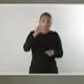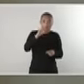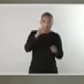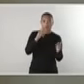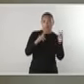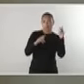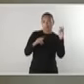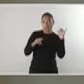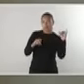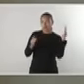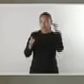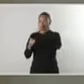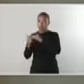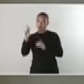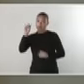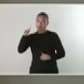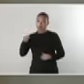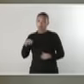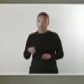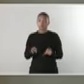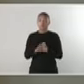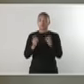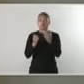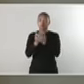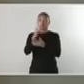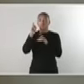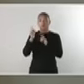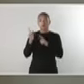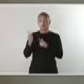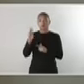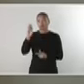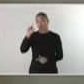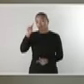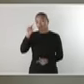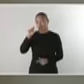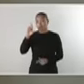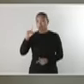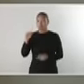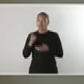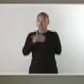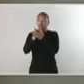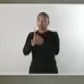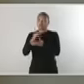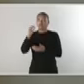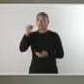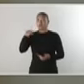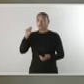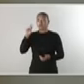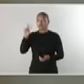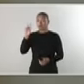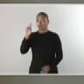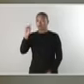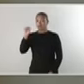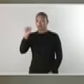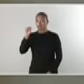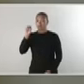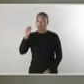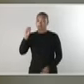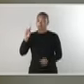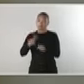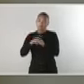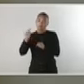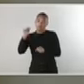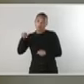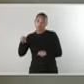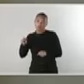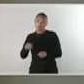Baltazar confírmale a cabeza que te está apoyando el señor Cantú rosas que es del pan y la cabeza pues lo está